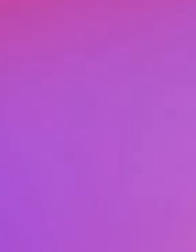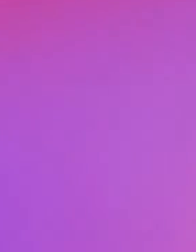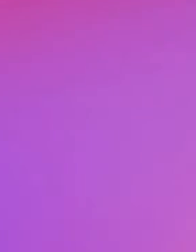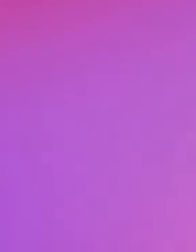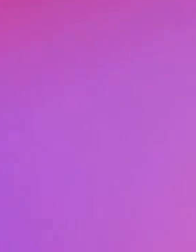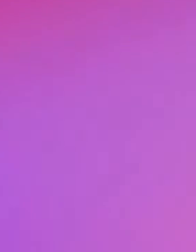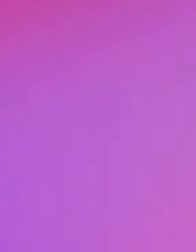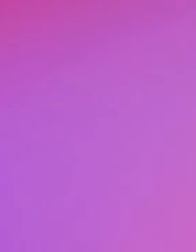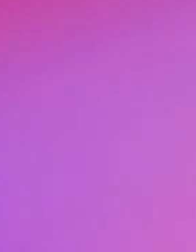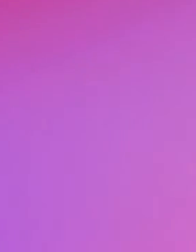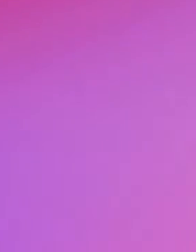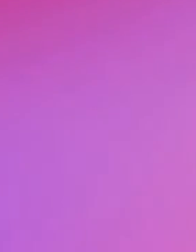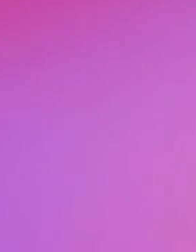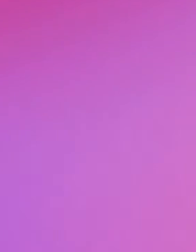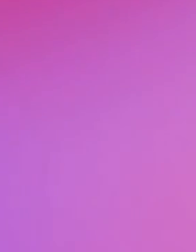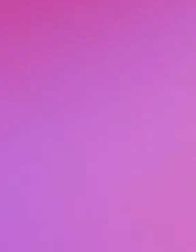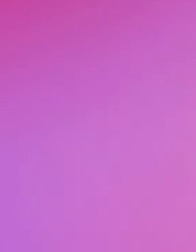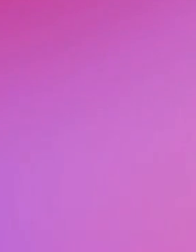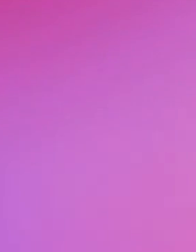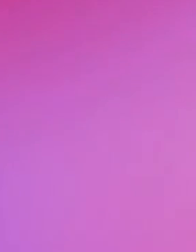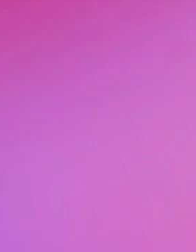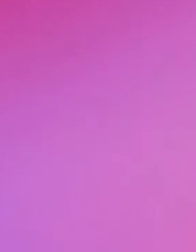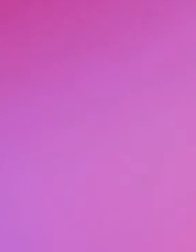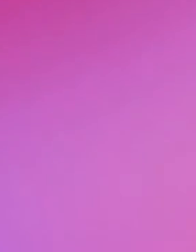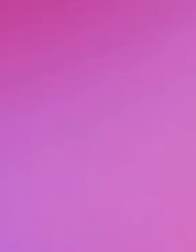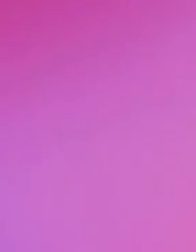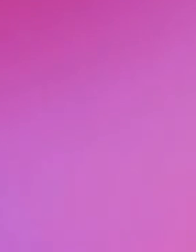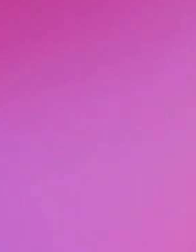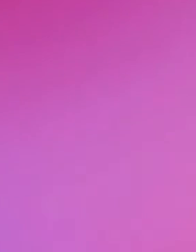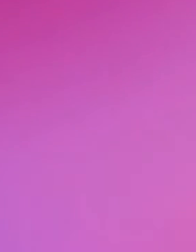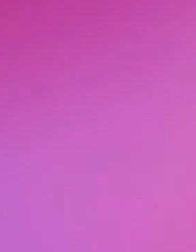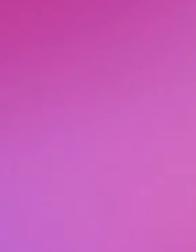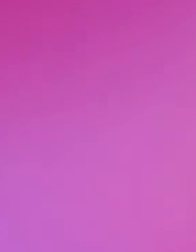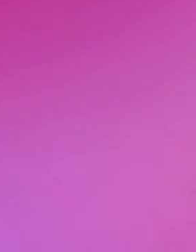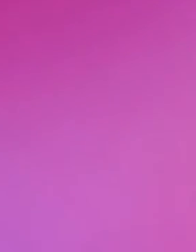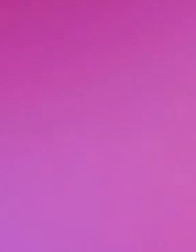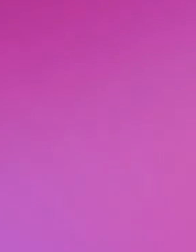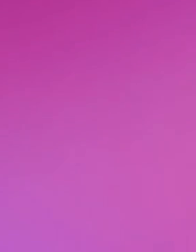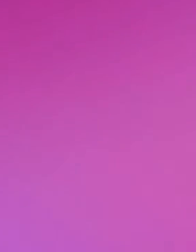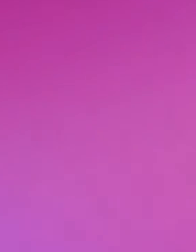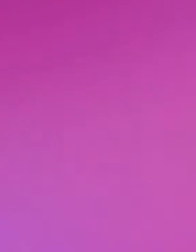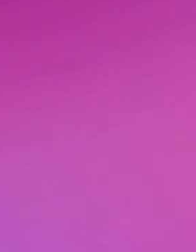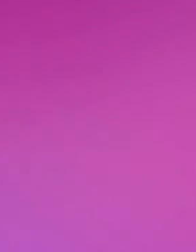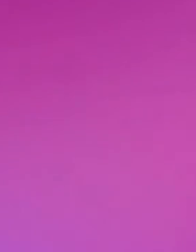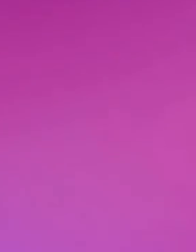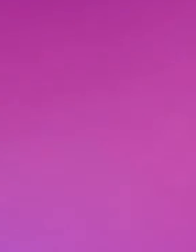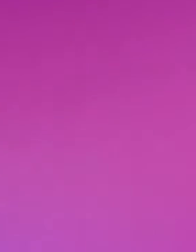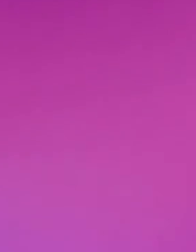nuevaescuelamexicana.cep.gov.mx y tripulantes.cep.gov.mx.